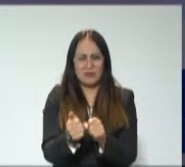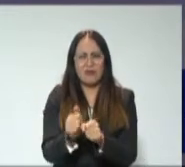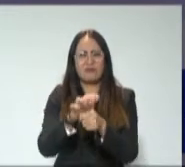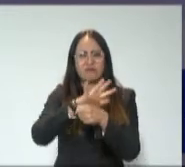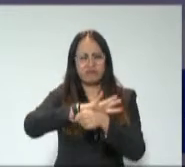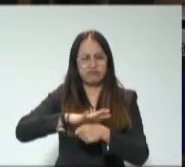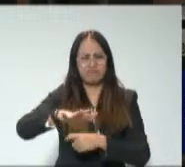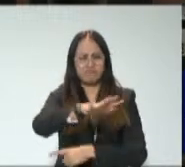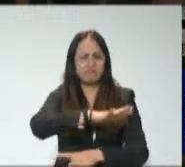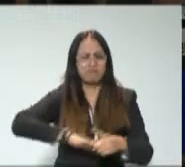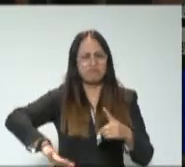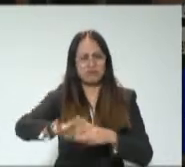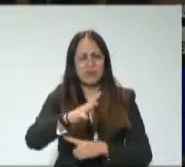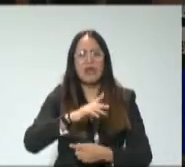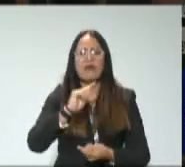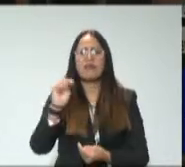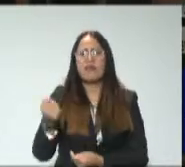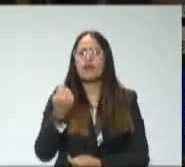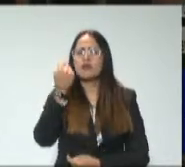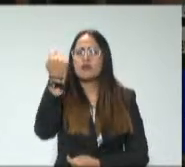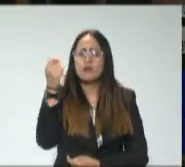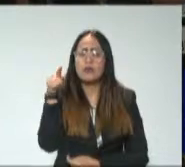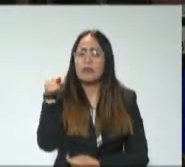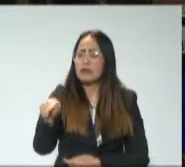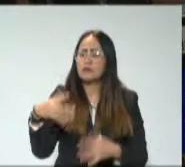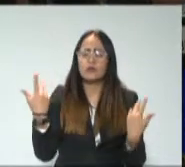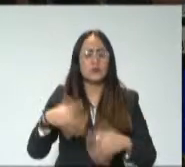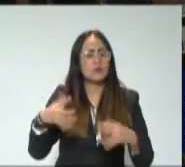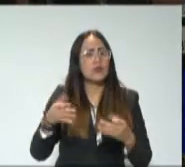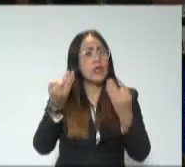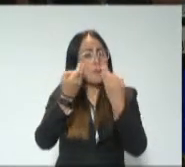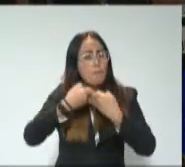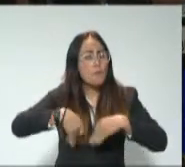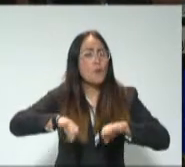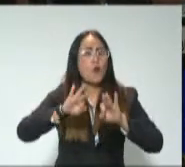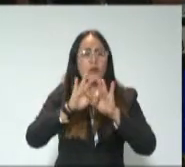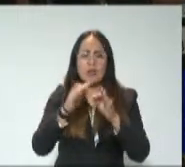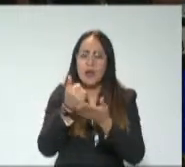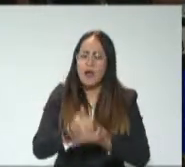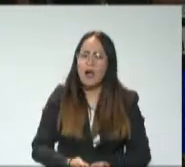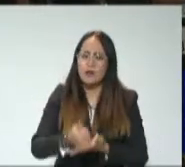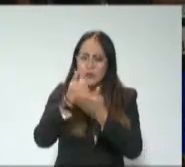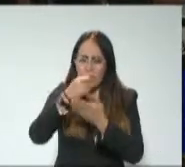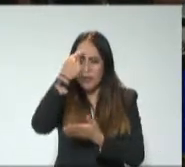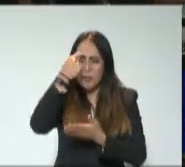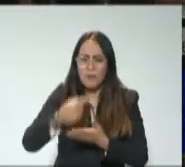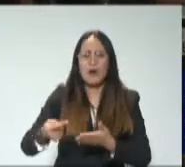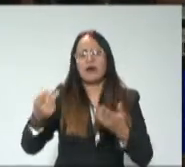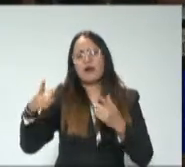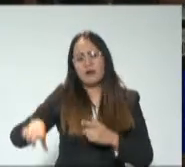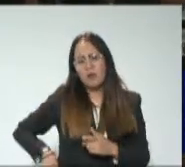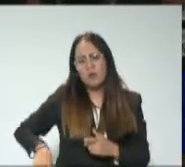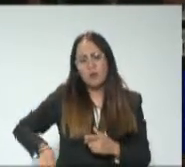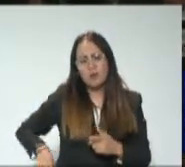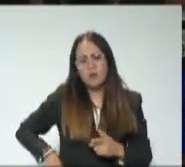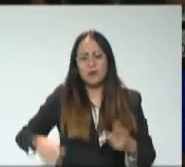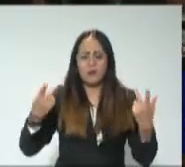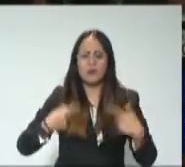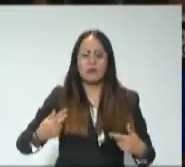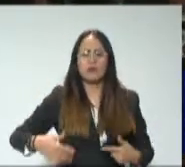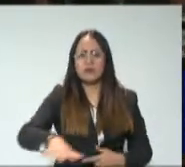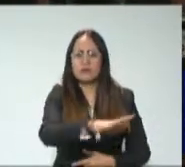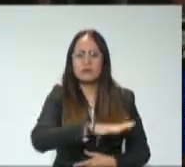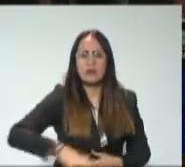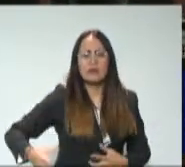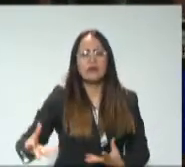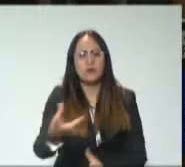nos ha mostrado que la tecnología es un elemento potenciador de la interacción gobierno gobernados